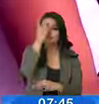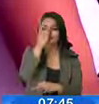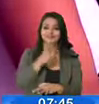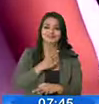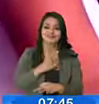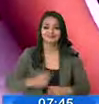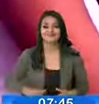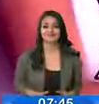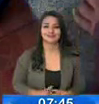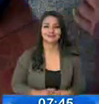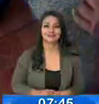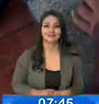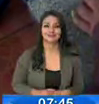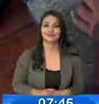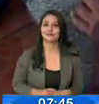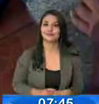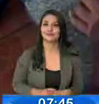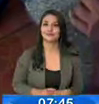decisión.